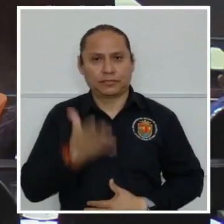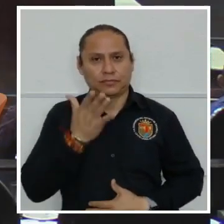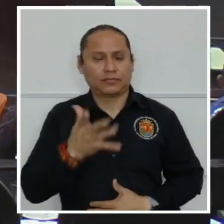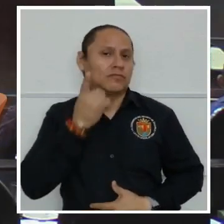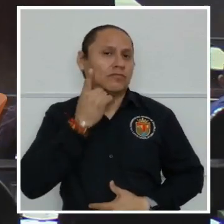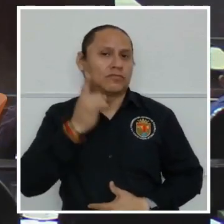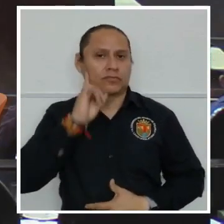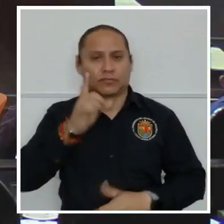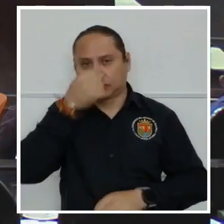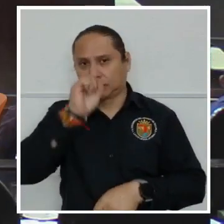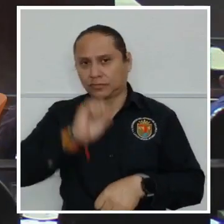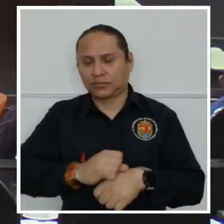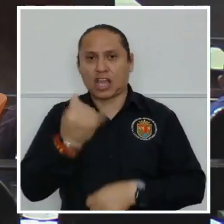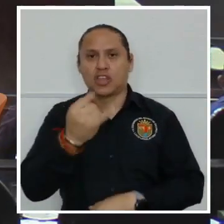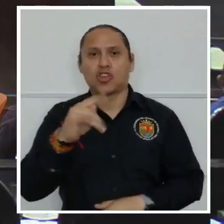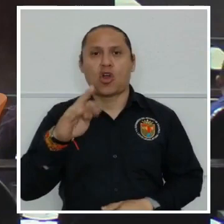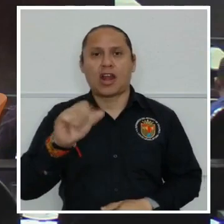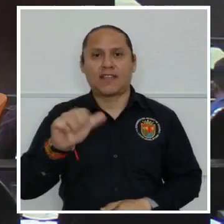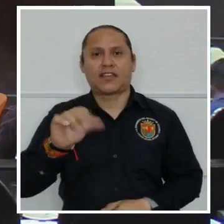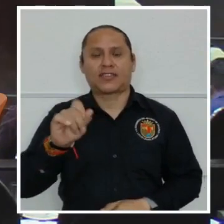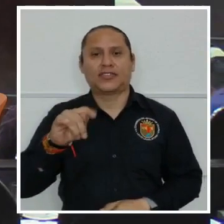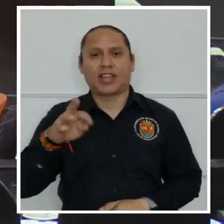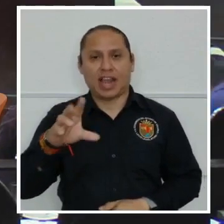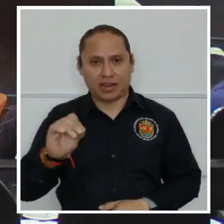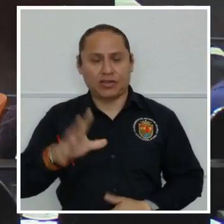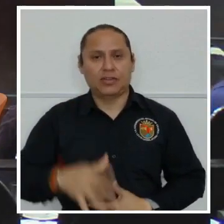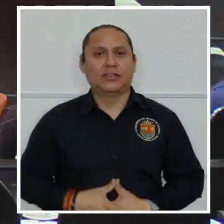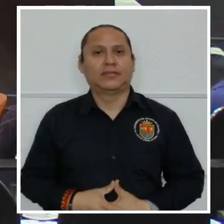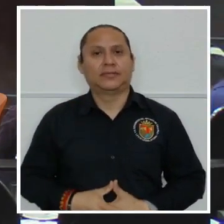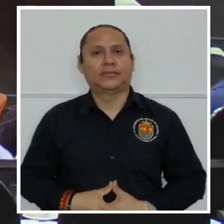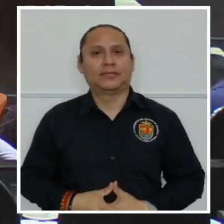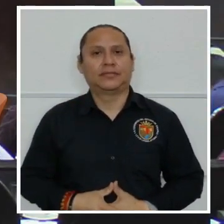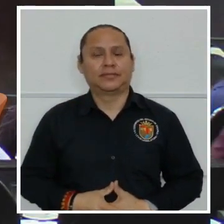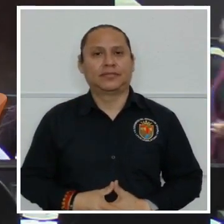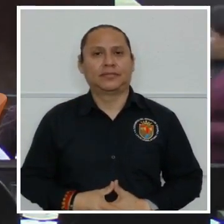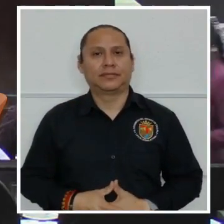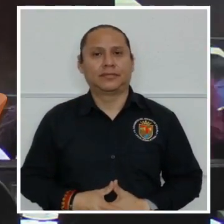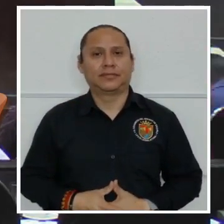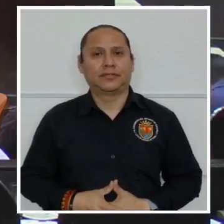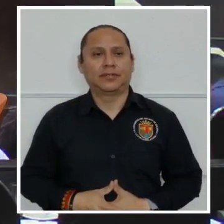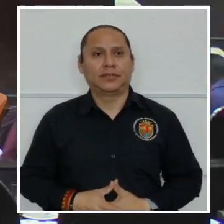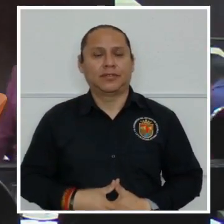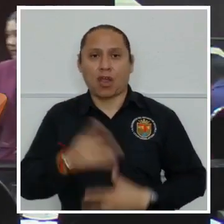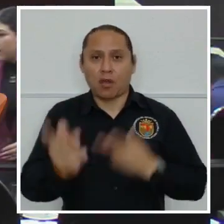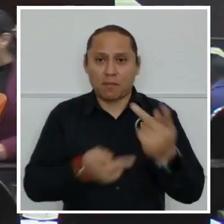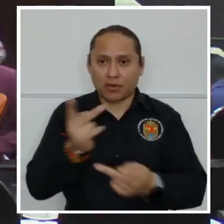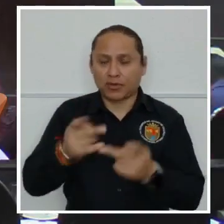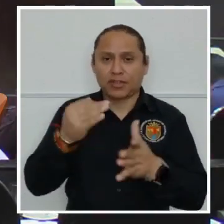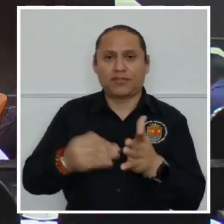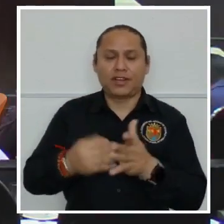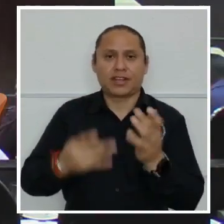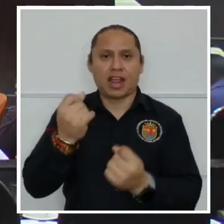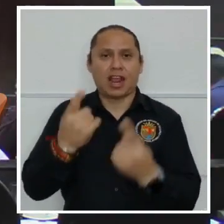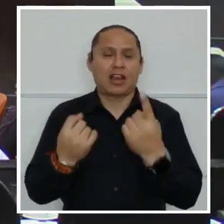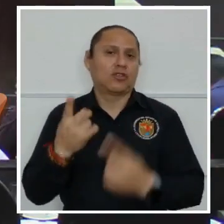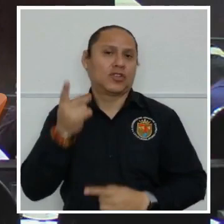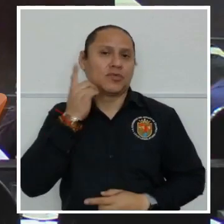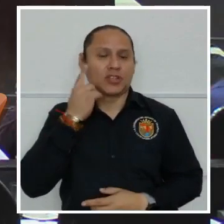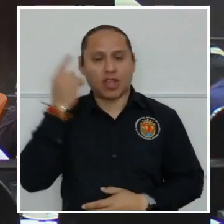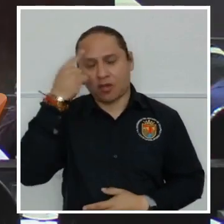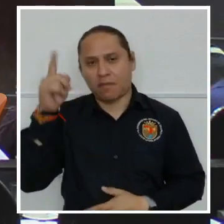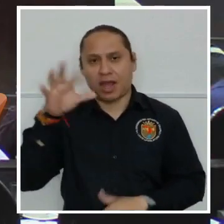Solicito a la diputada secretaria Yolanda del Rosario Correa González se sirva a verificar si falta algún diputado por emitir su